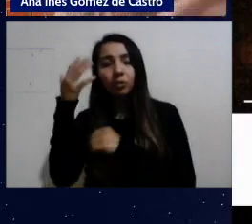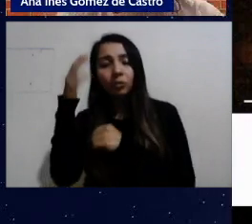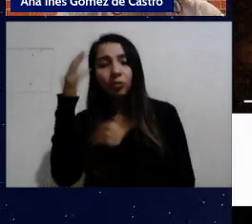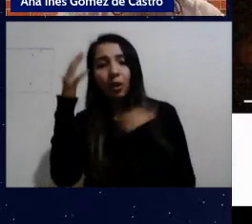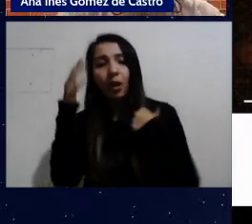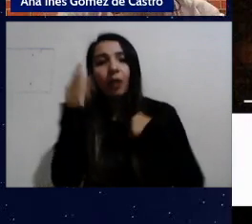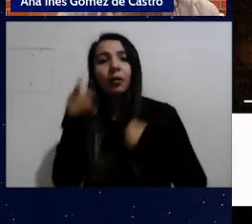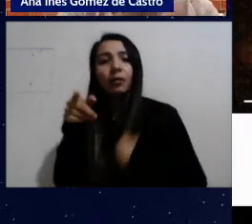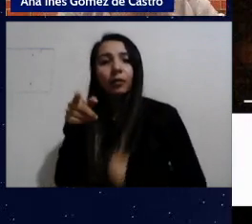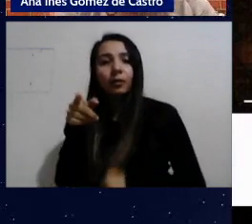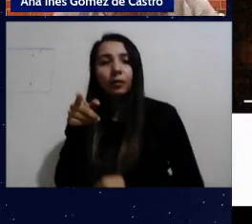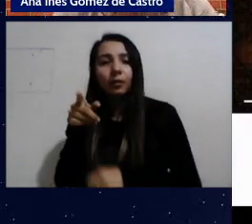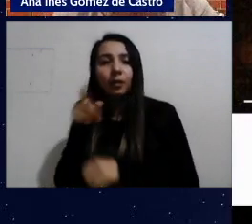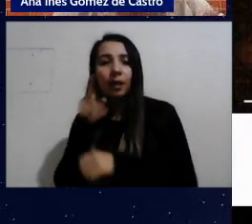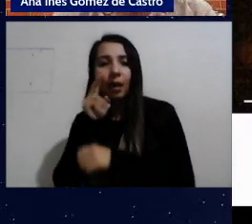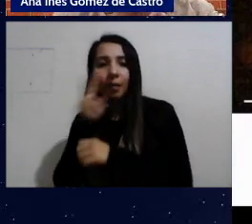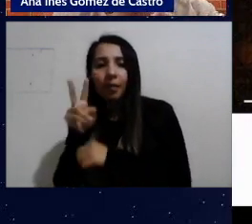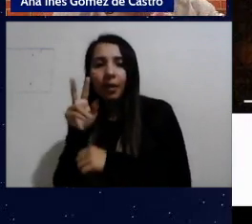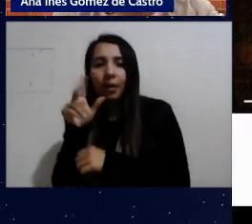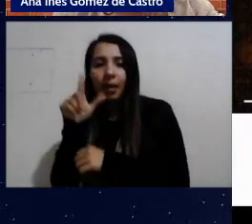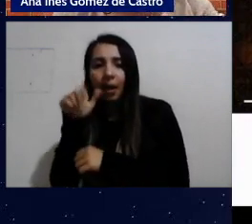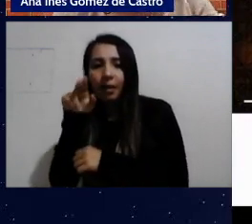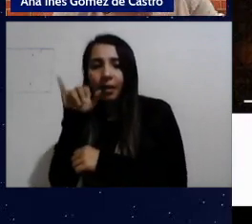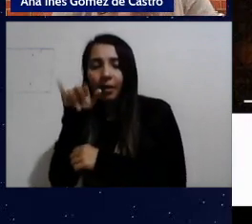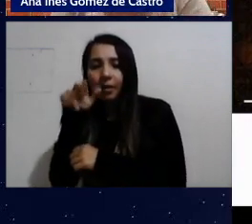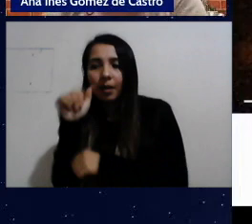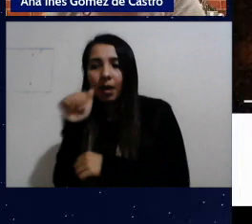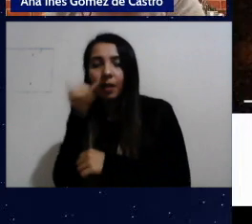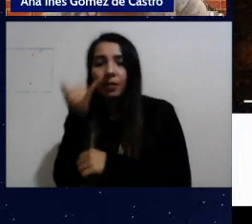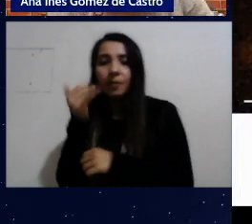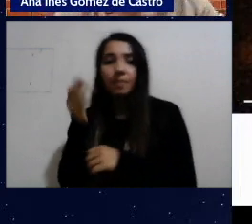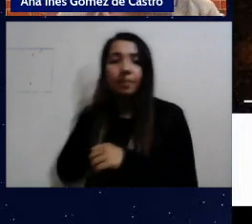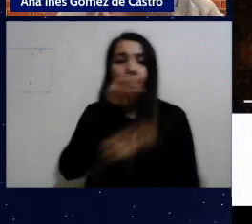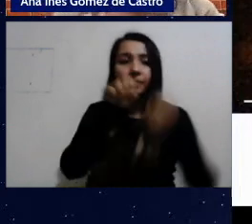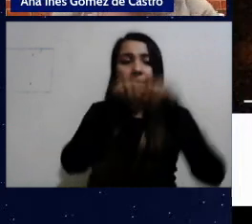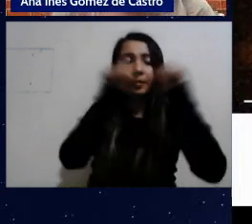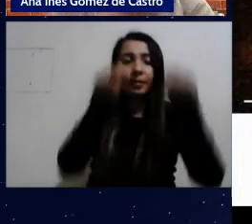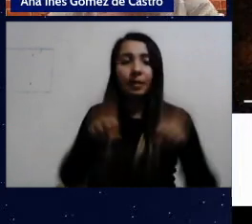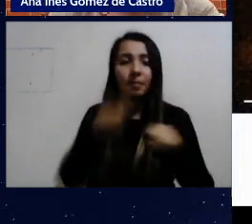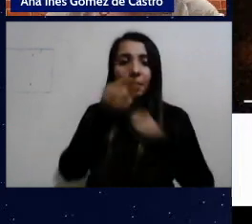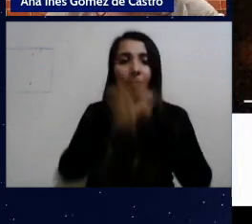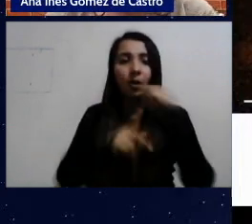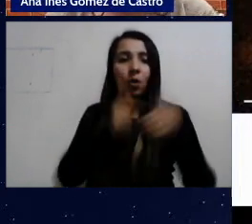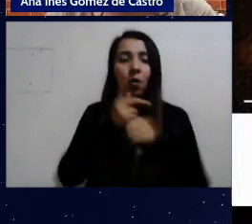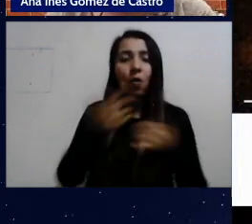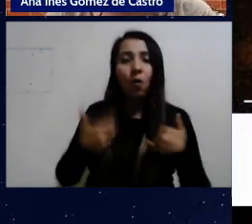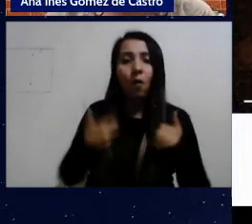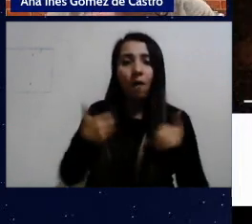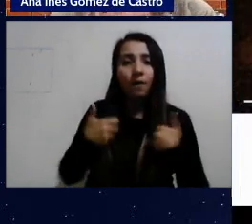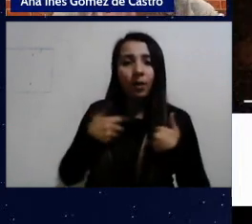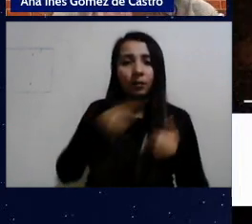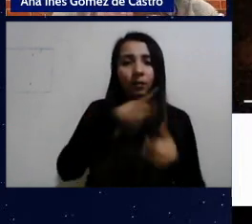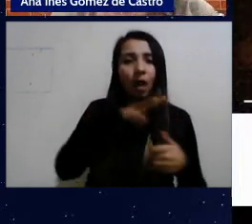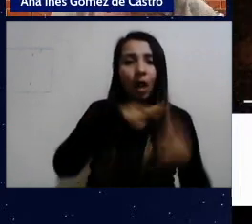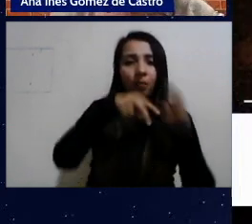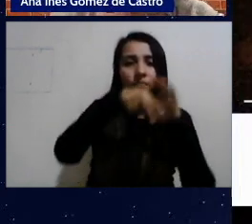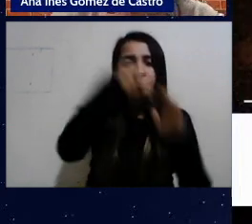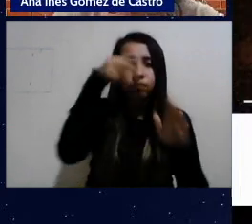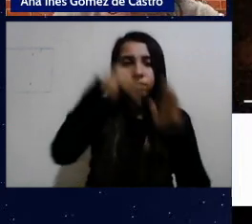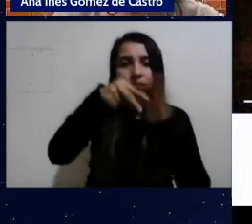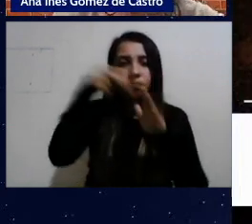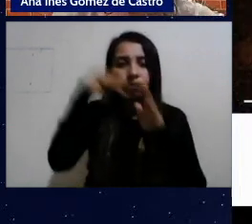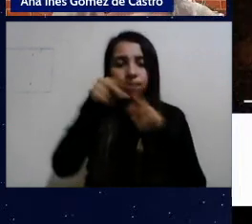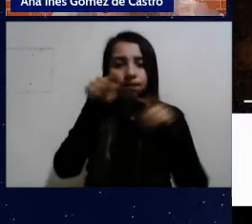sistemas planetarios jóvenes, ver dónde hay huecos y se están formando planetas, ¿no? Porque la huella